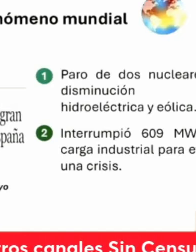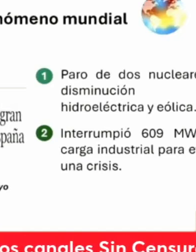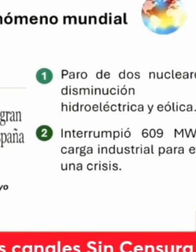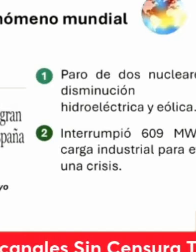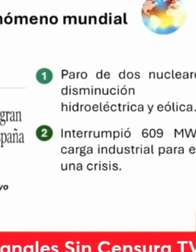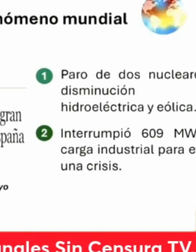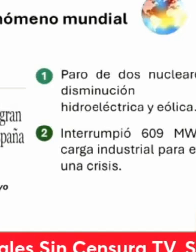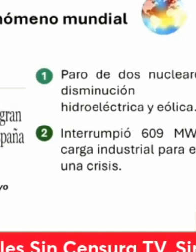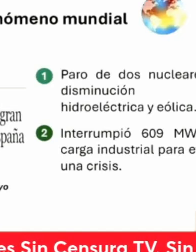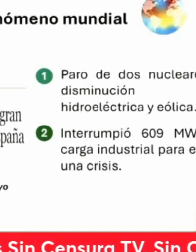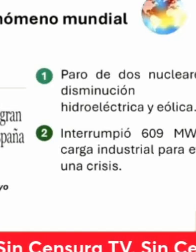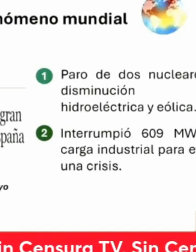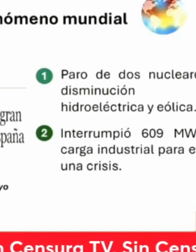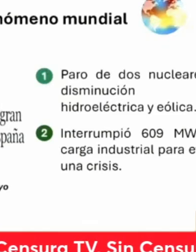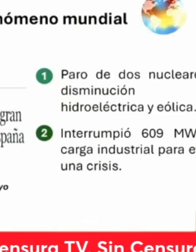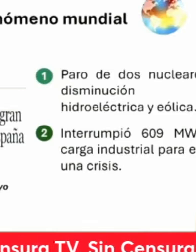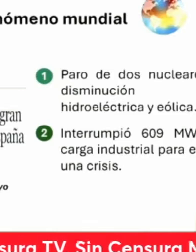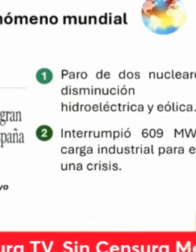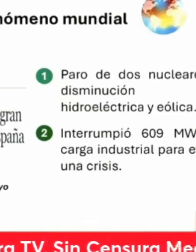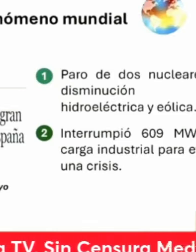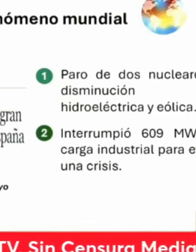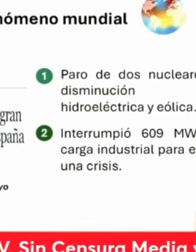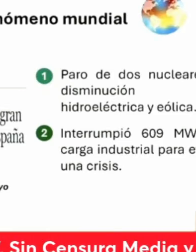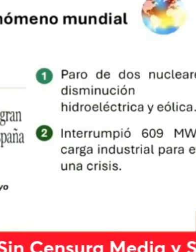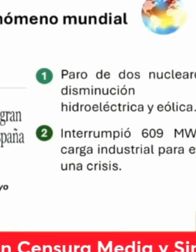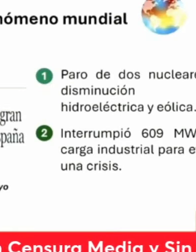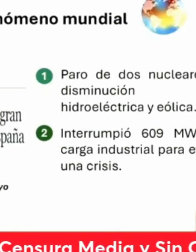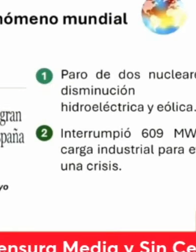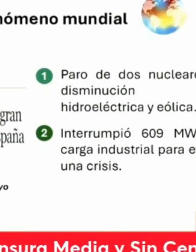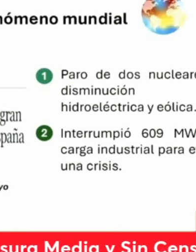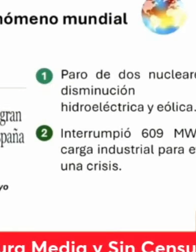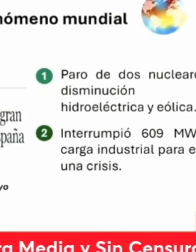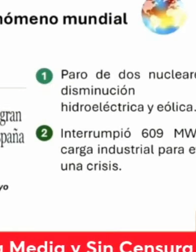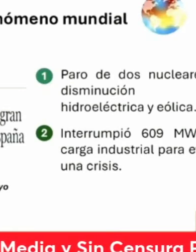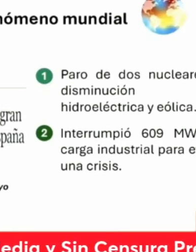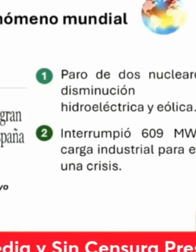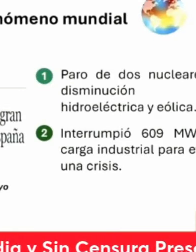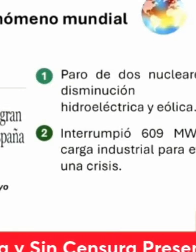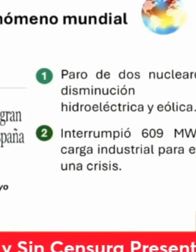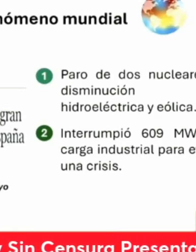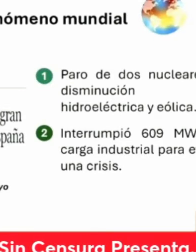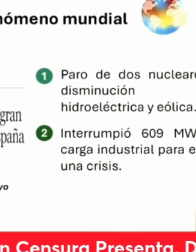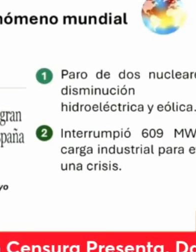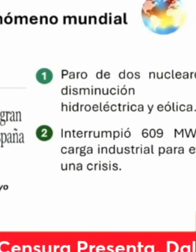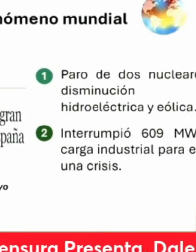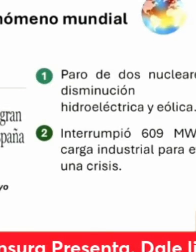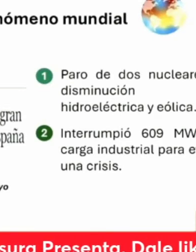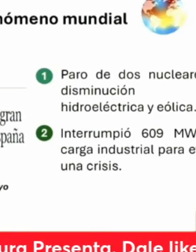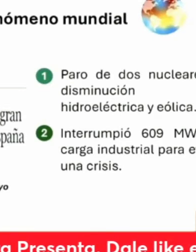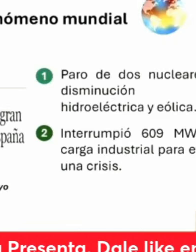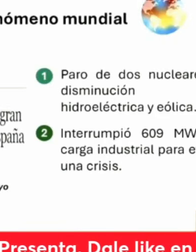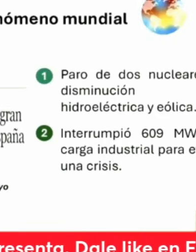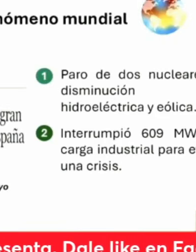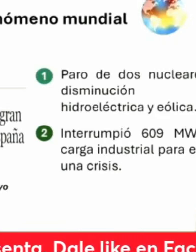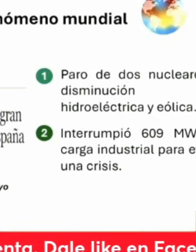y por muy poco tiempo. Pero venía una lámina, aquí está,